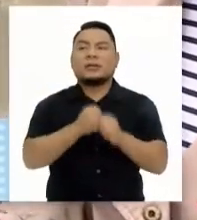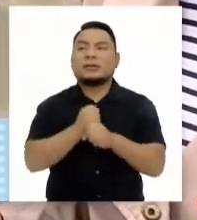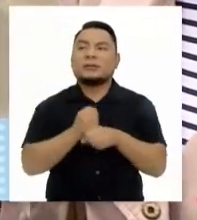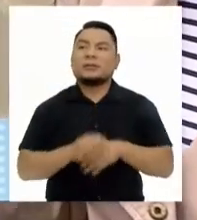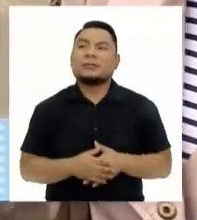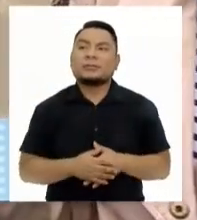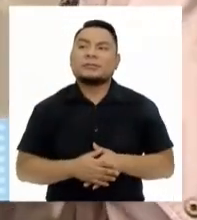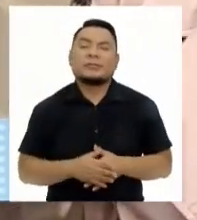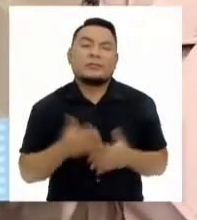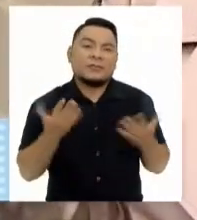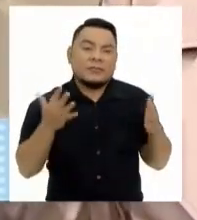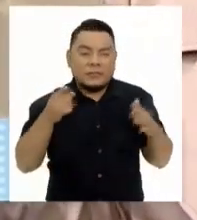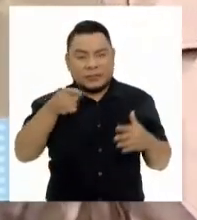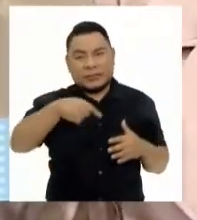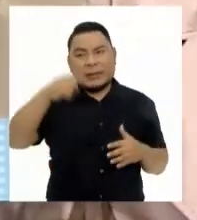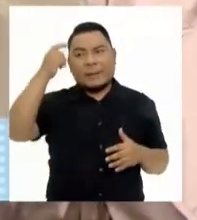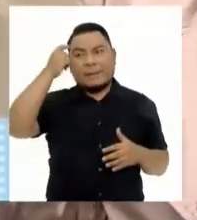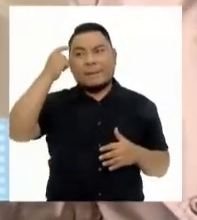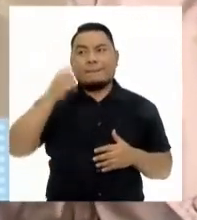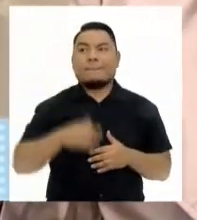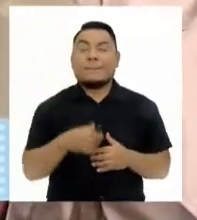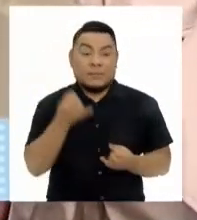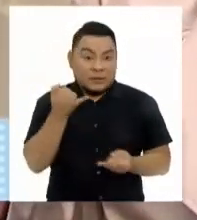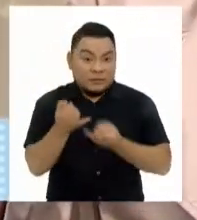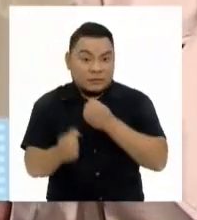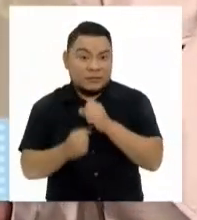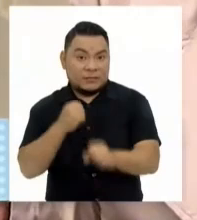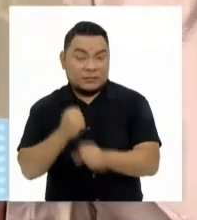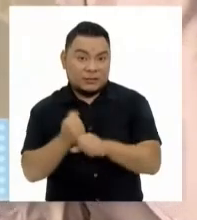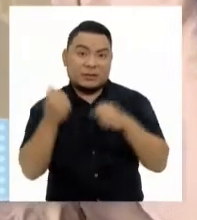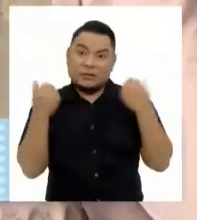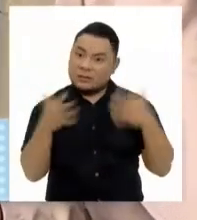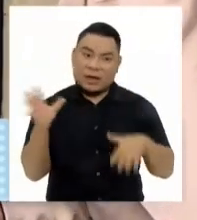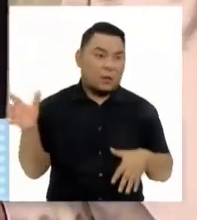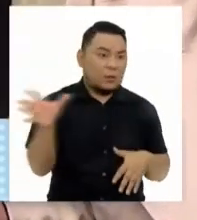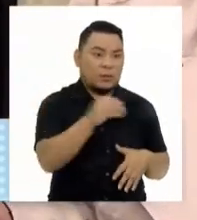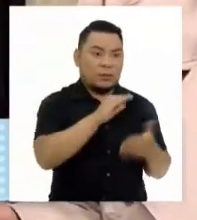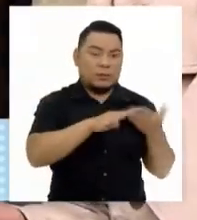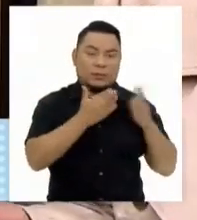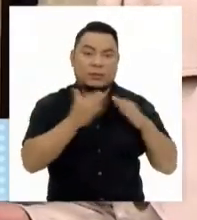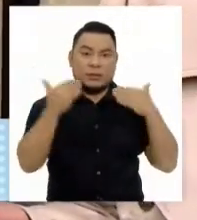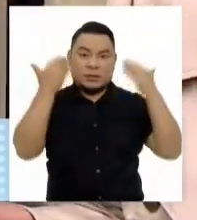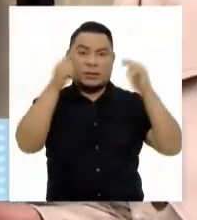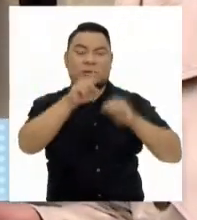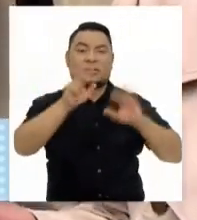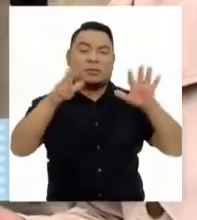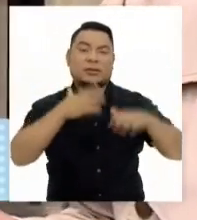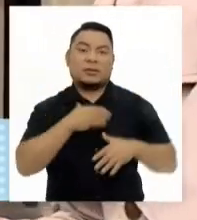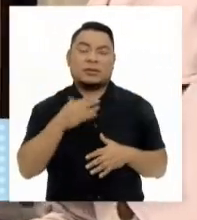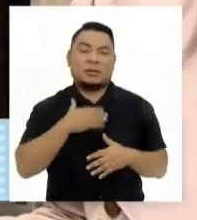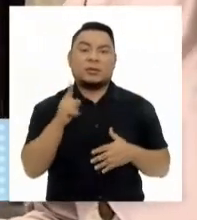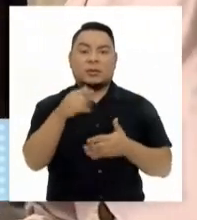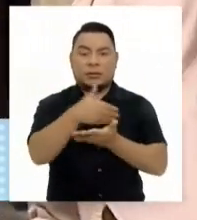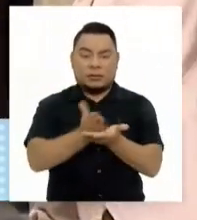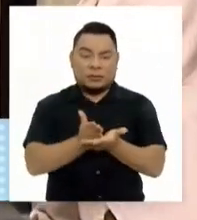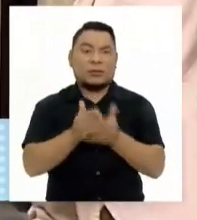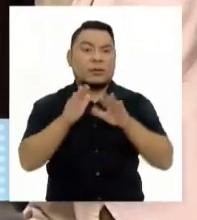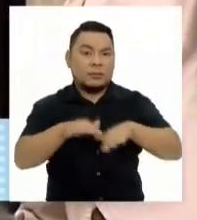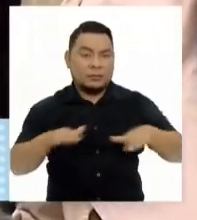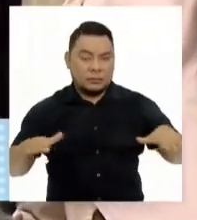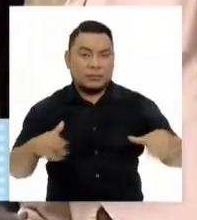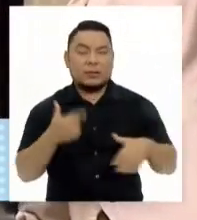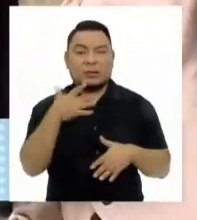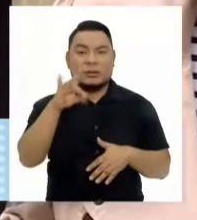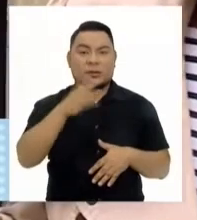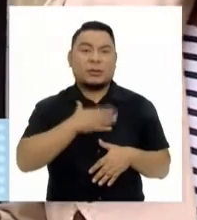50%? Para que tengamos una idea, a fin de año esperamos vacunar a toda la población mayor de 18 años y a una gran parte de los menores